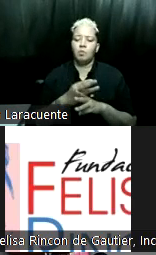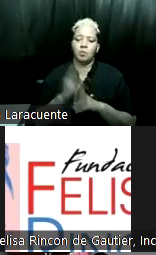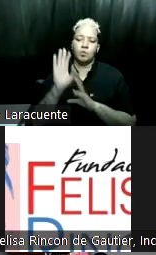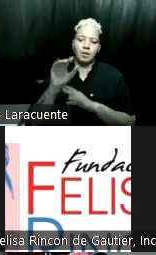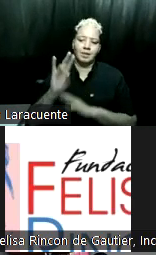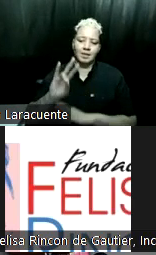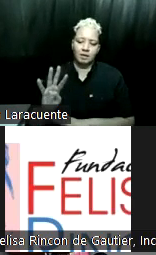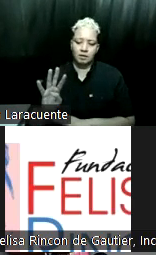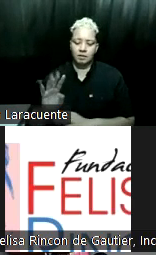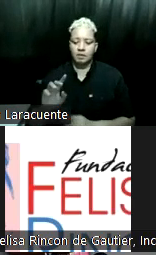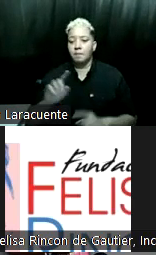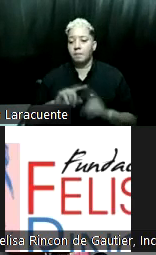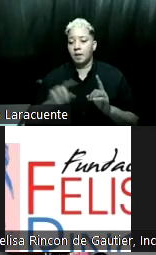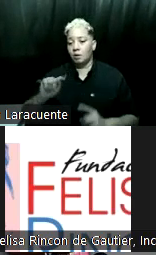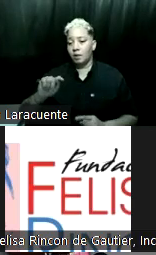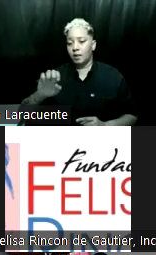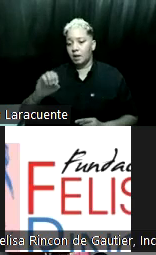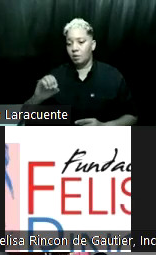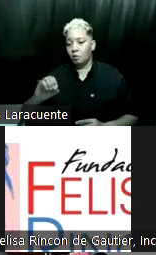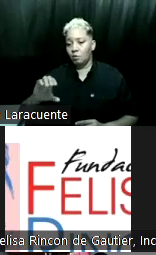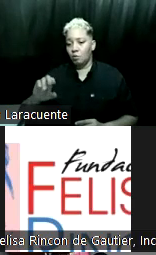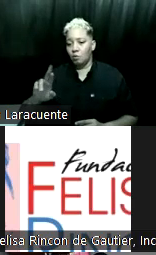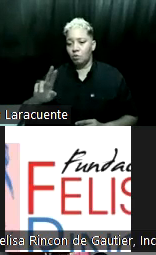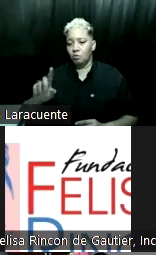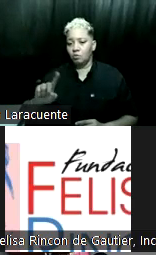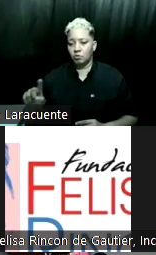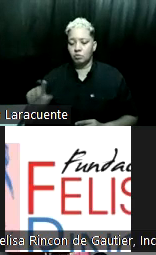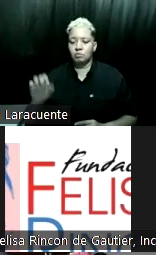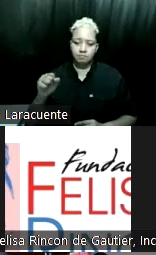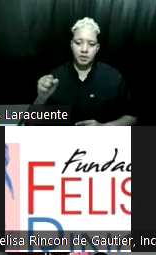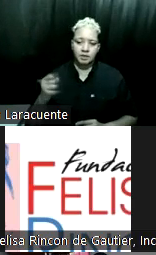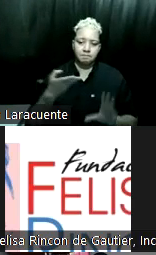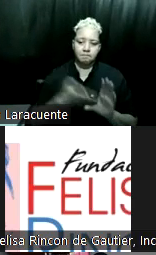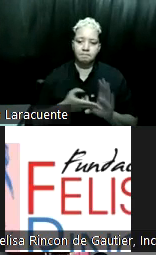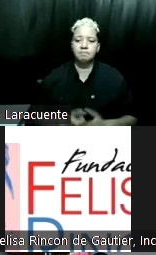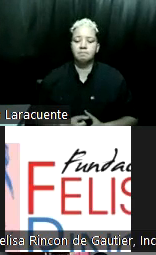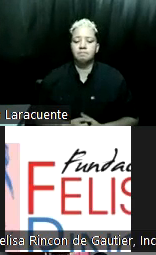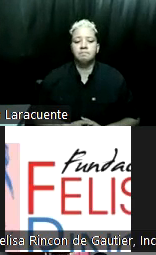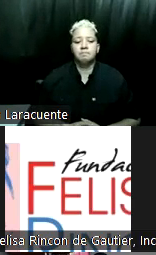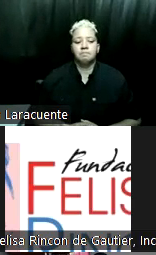pero Teo Cruz sí. Esto, y